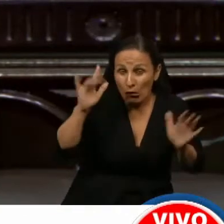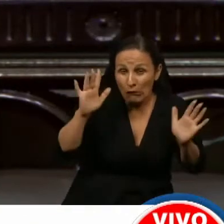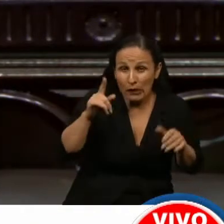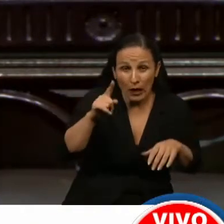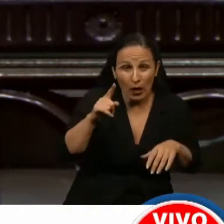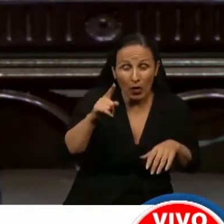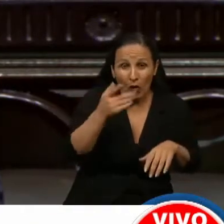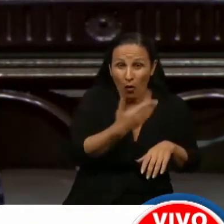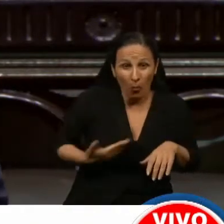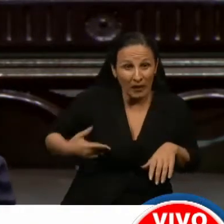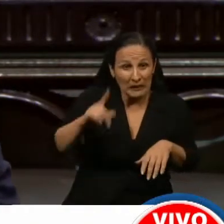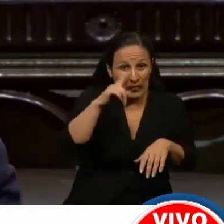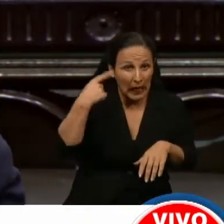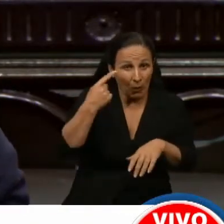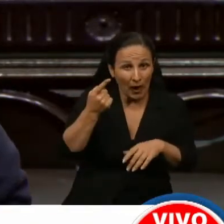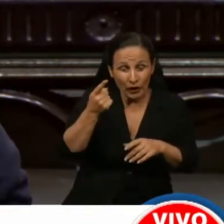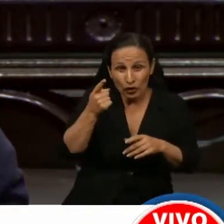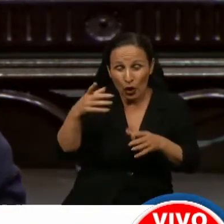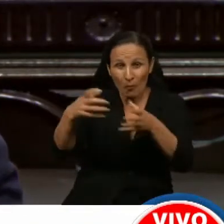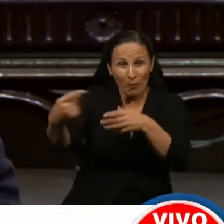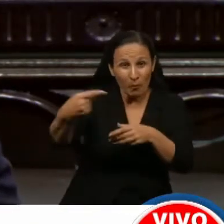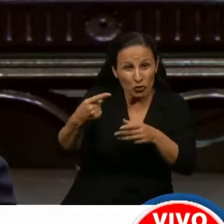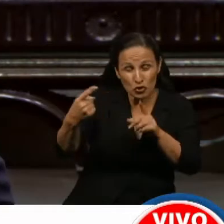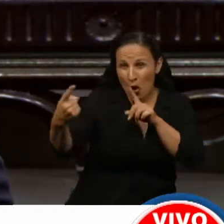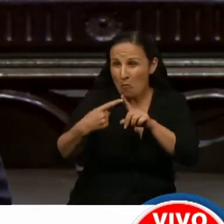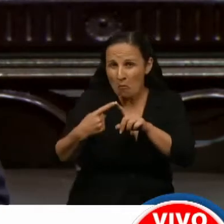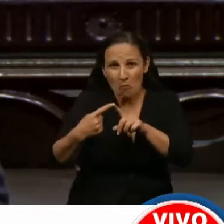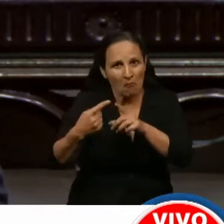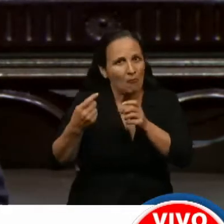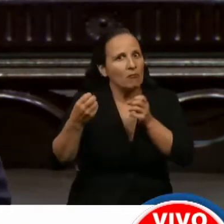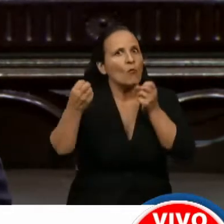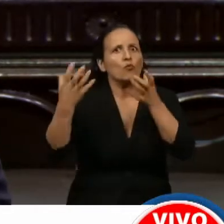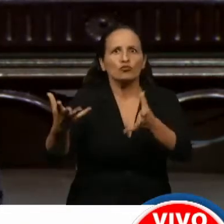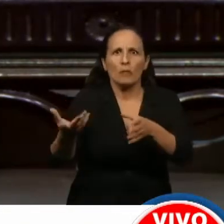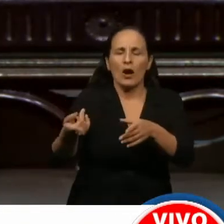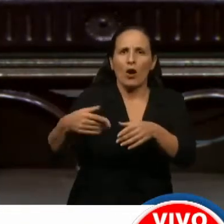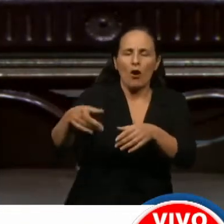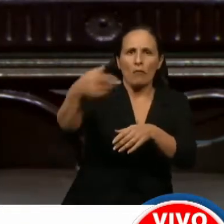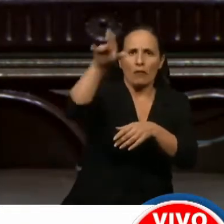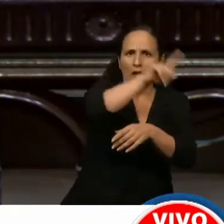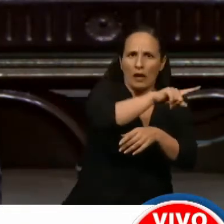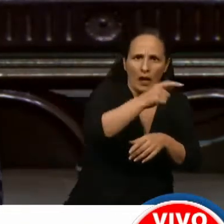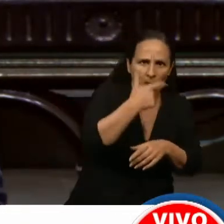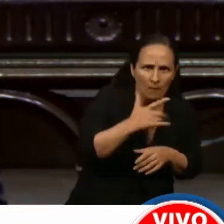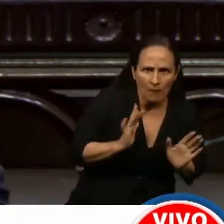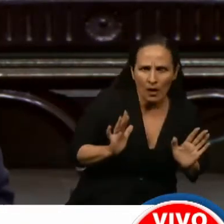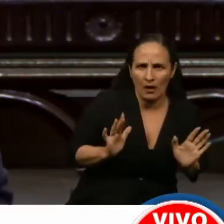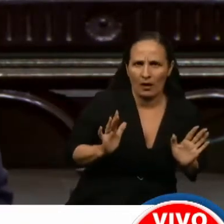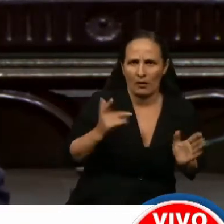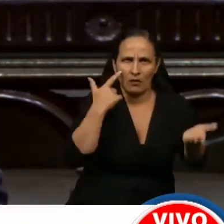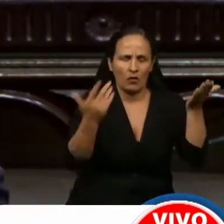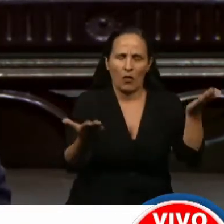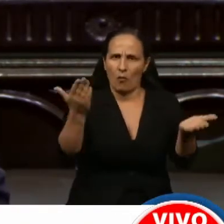el presidente Alberto Fernández para con la oposición ha sido mucho mejor que el que tuvo Macri. Muchísimo mejor, largamente,